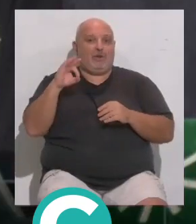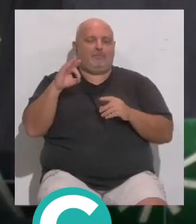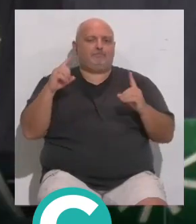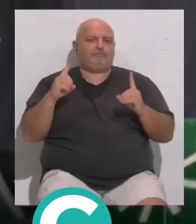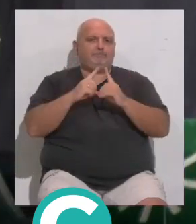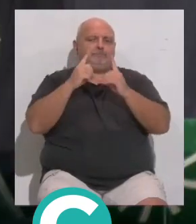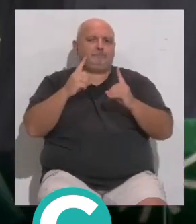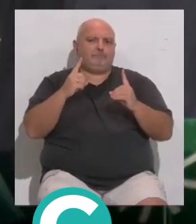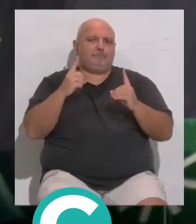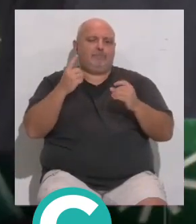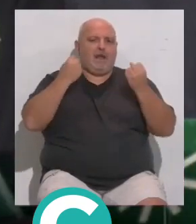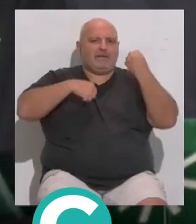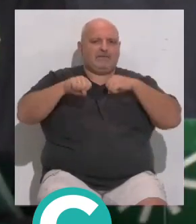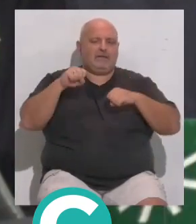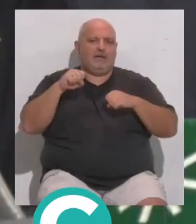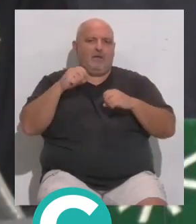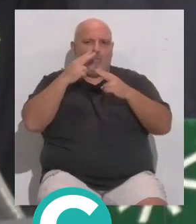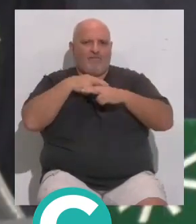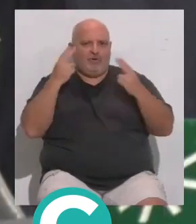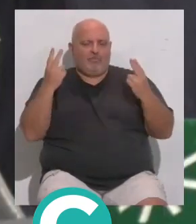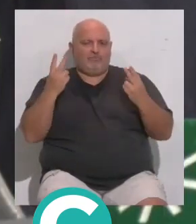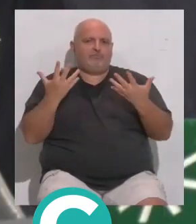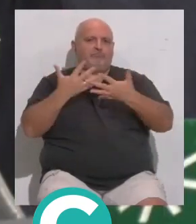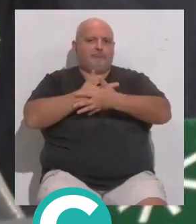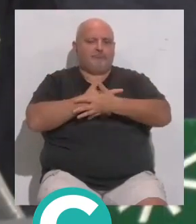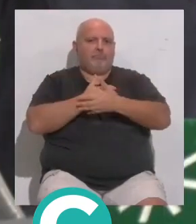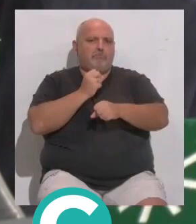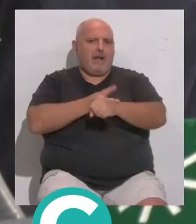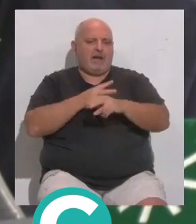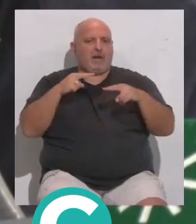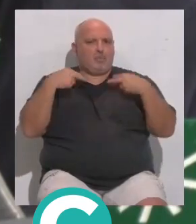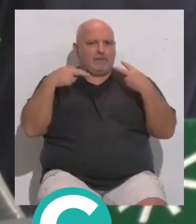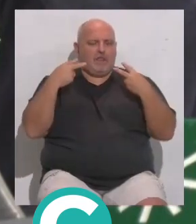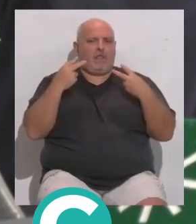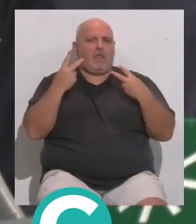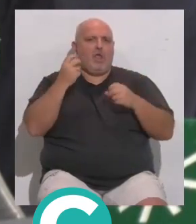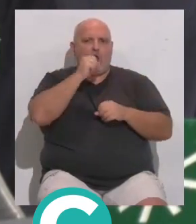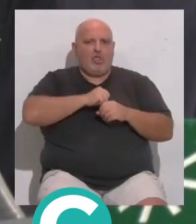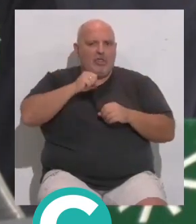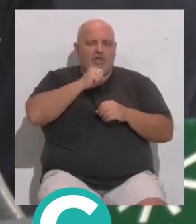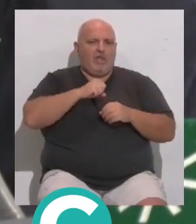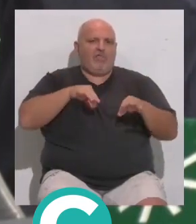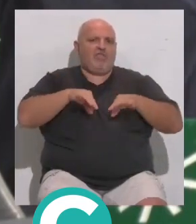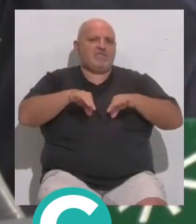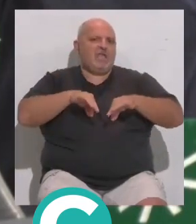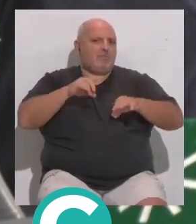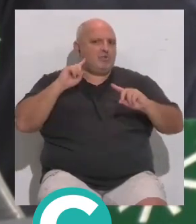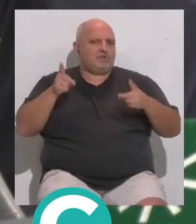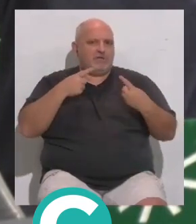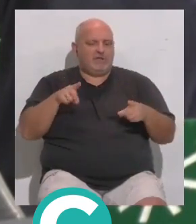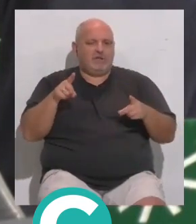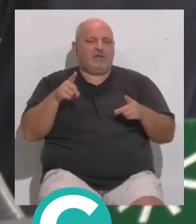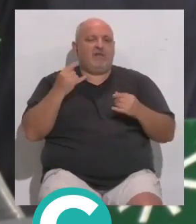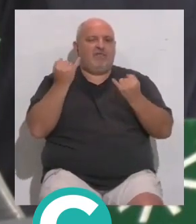encuentro informal entre artistas y el público, con un bar, con un restaurante, conciertos y DJs. La idea es fomentar